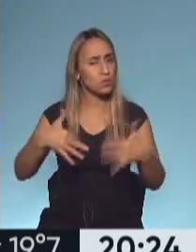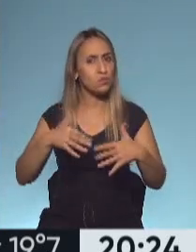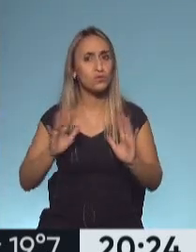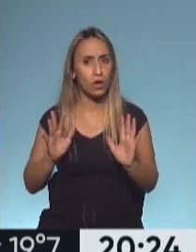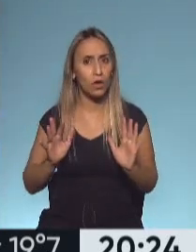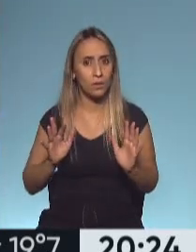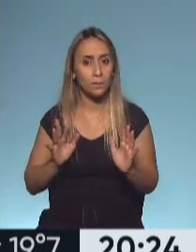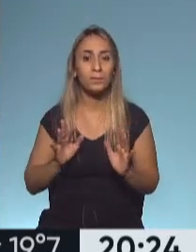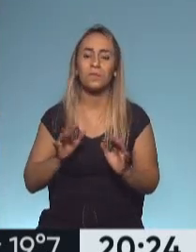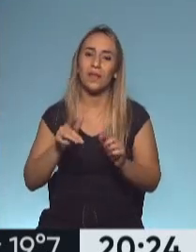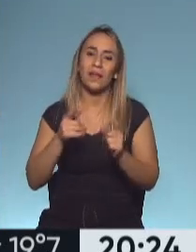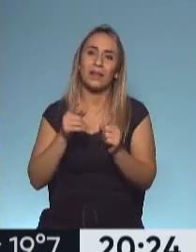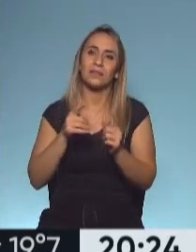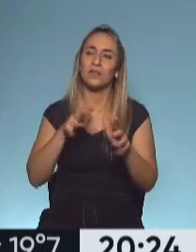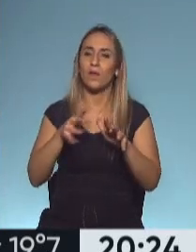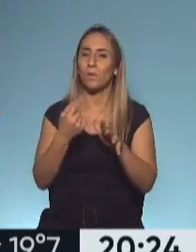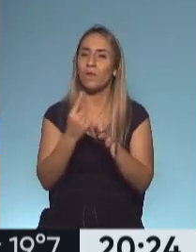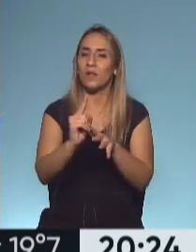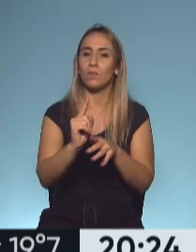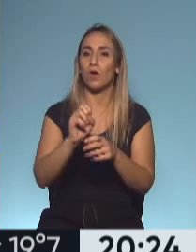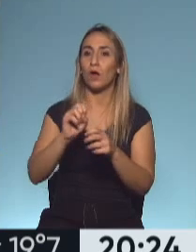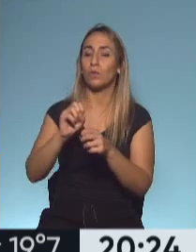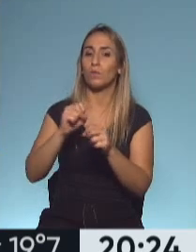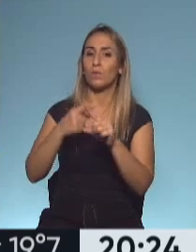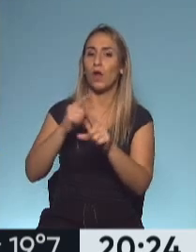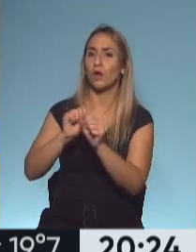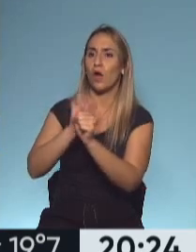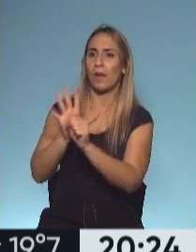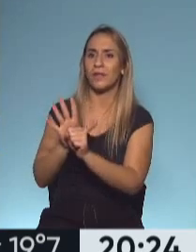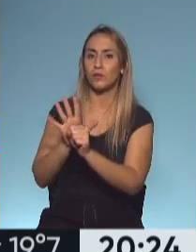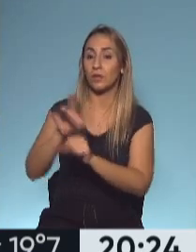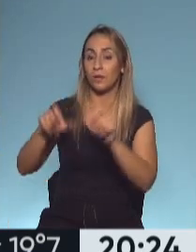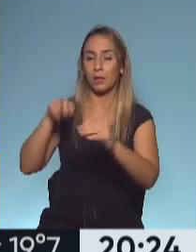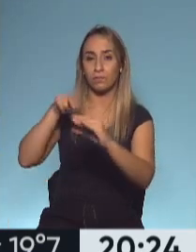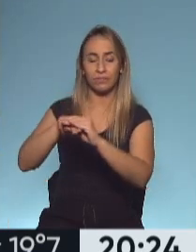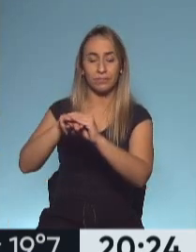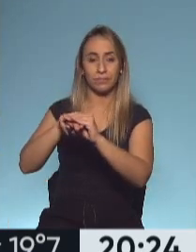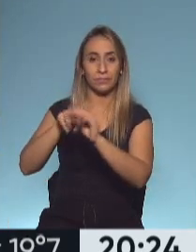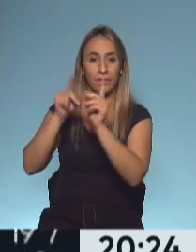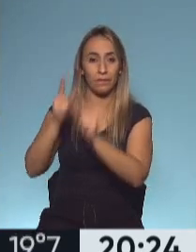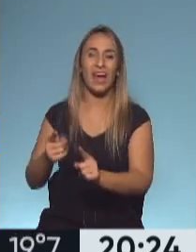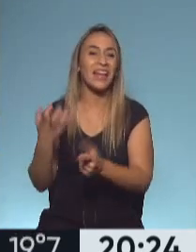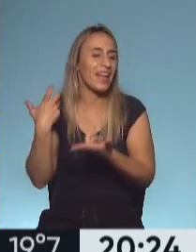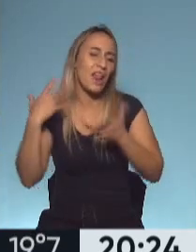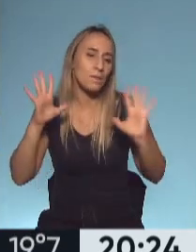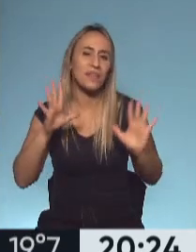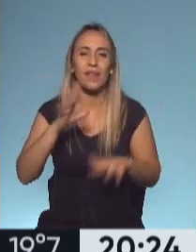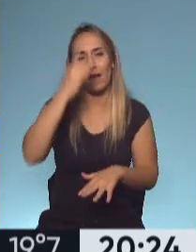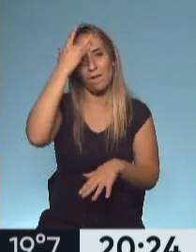poco distinta del COVID es que esto se ha enlentecido. Usualmente el tiempo de estadía en terapia